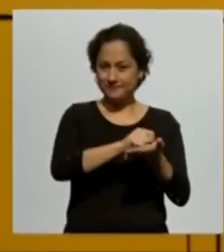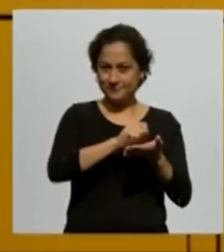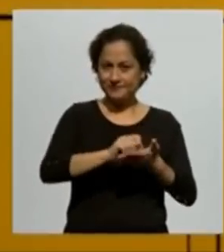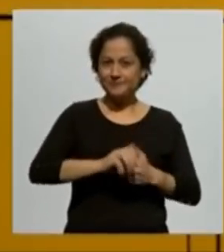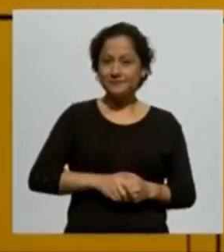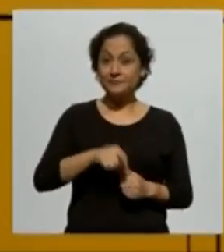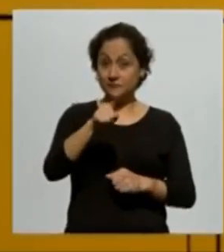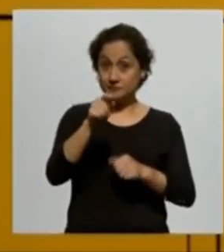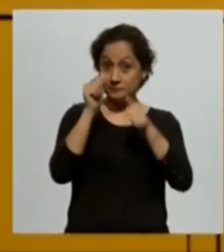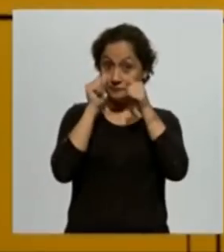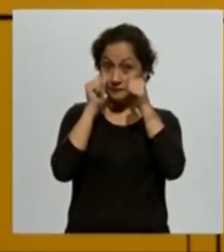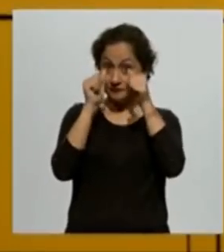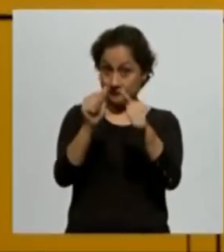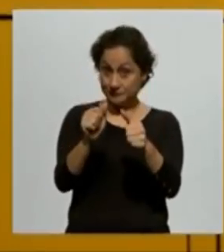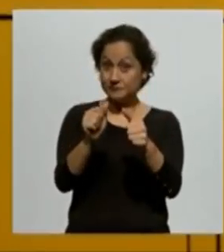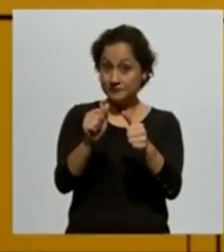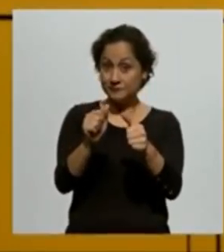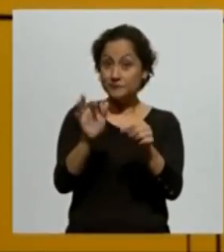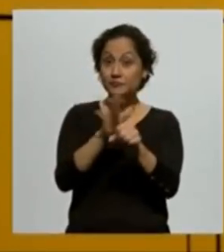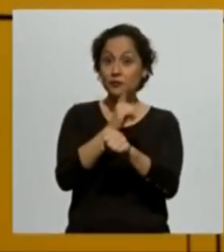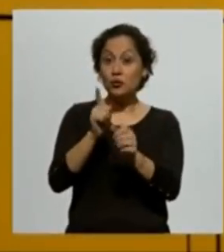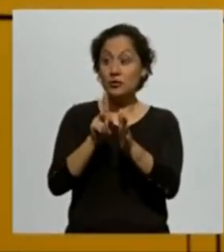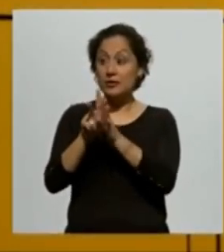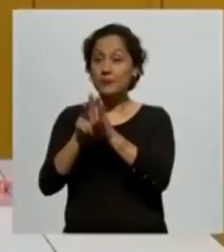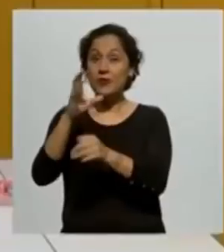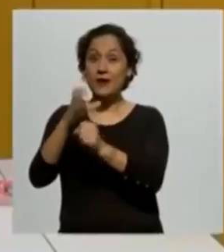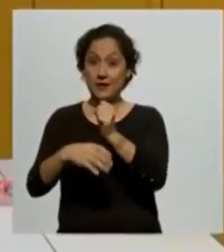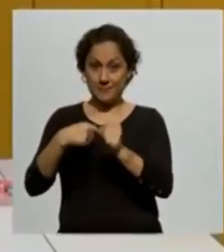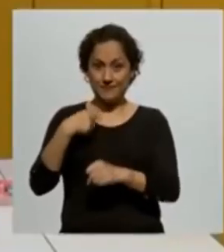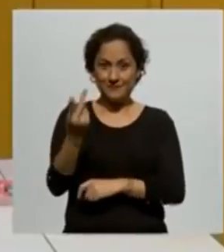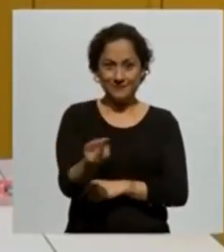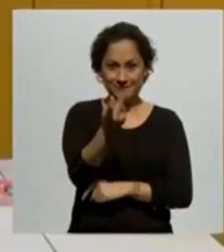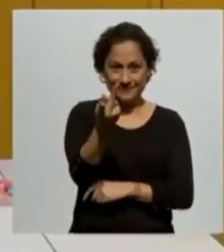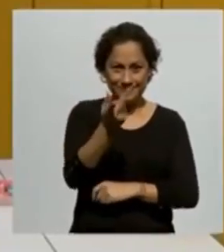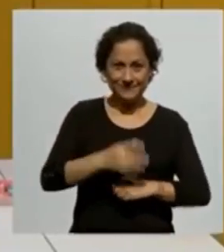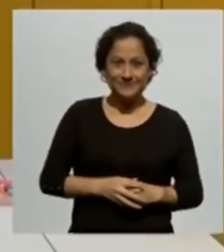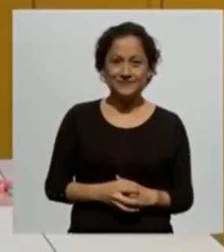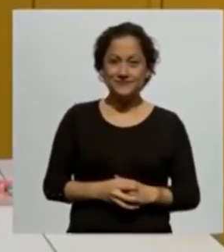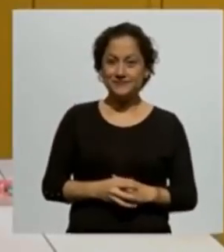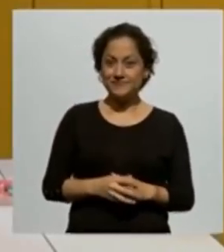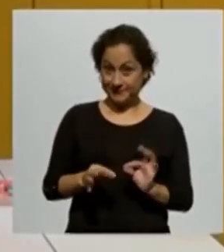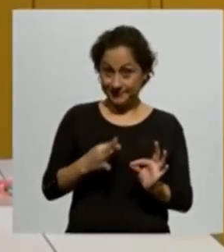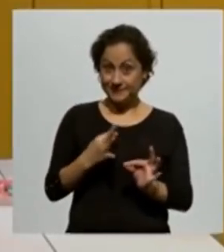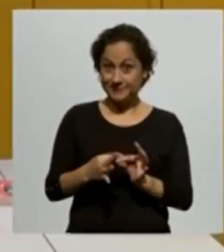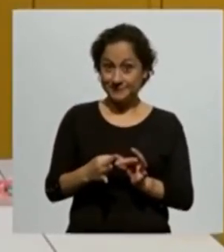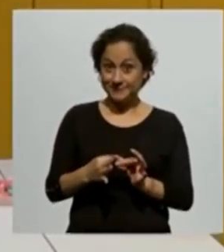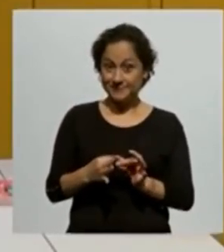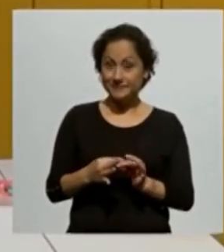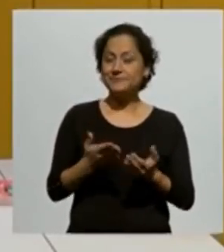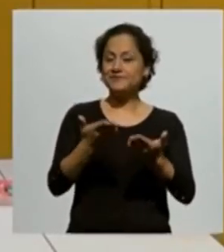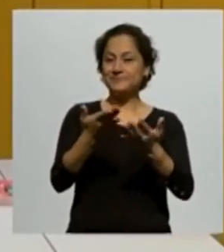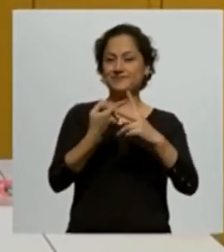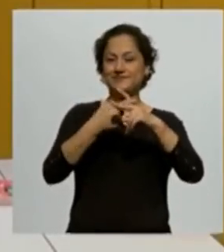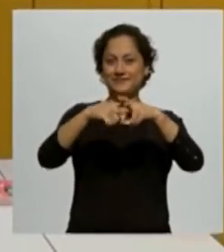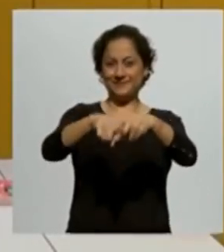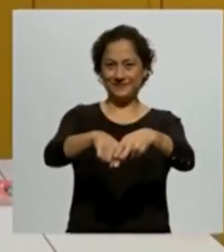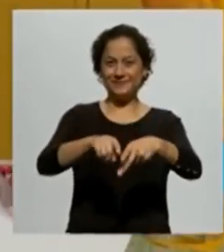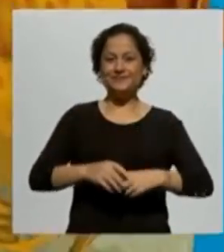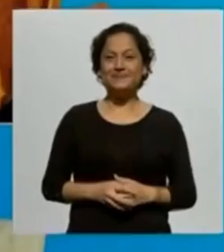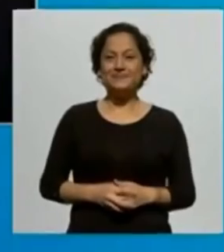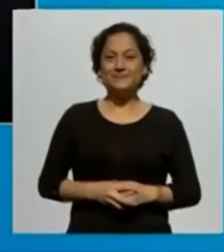porque al final te haremos unas preguntas sobre el video que vamos a ver. ¿Estás listo? ¡Muy bien! ¡Empecemos con la mejor